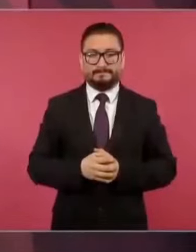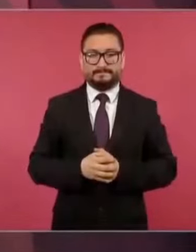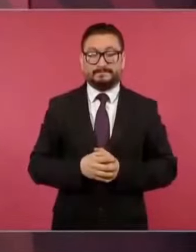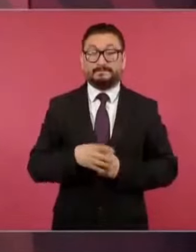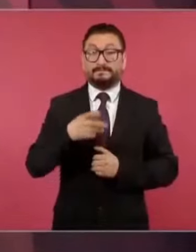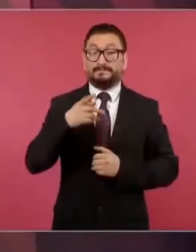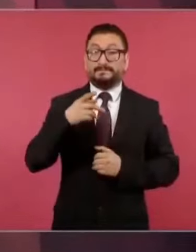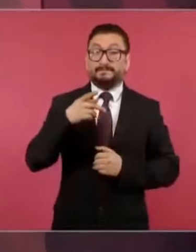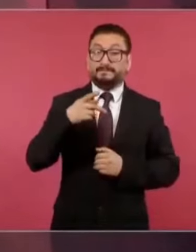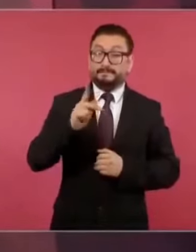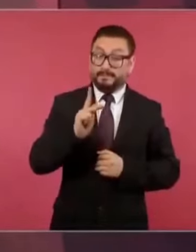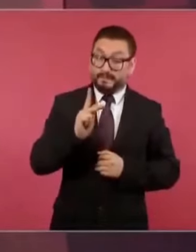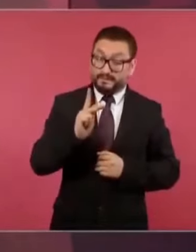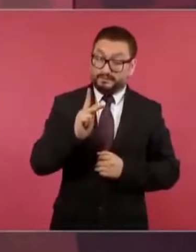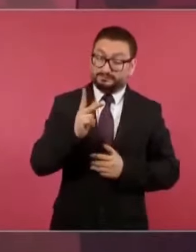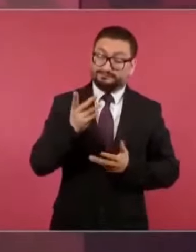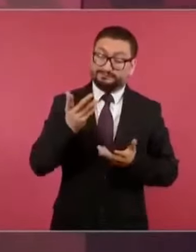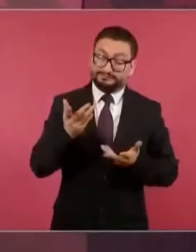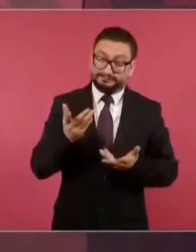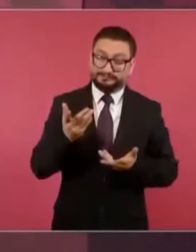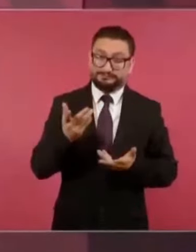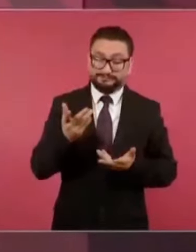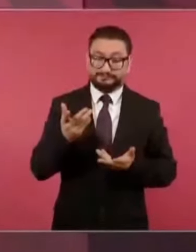Pero también